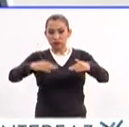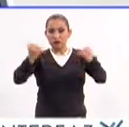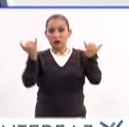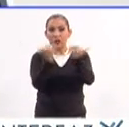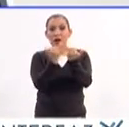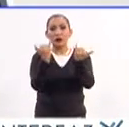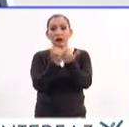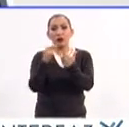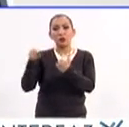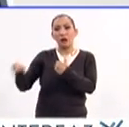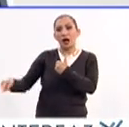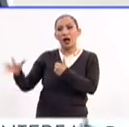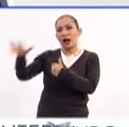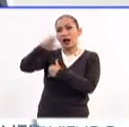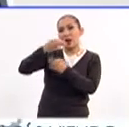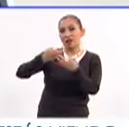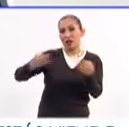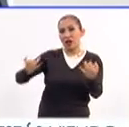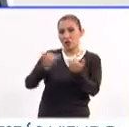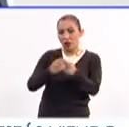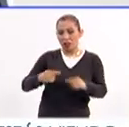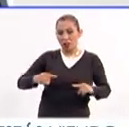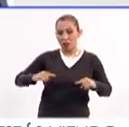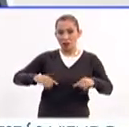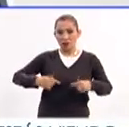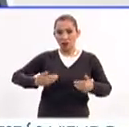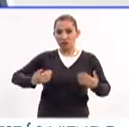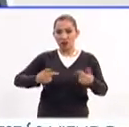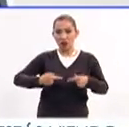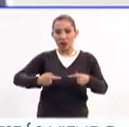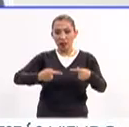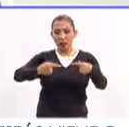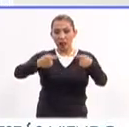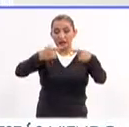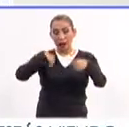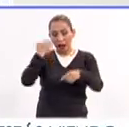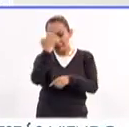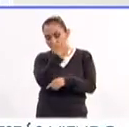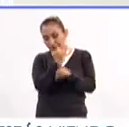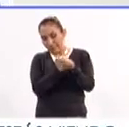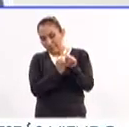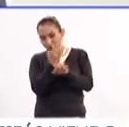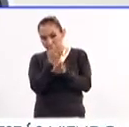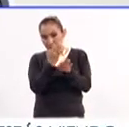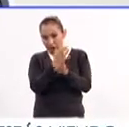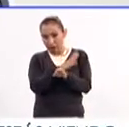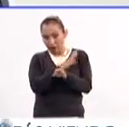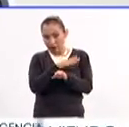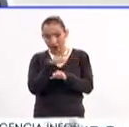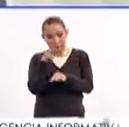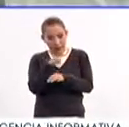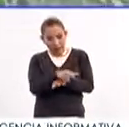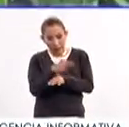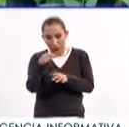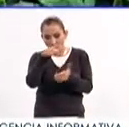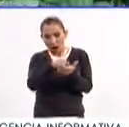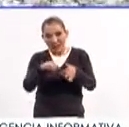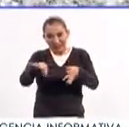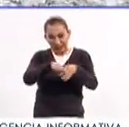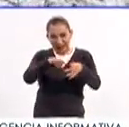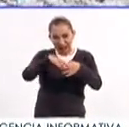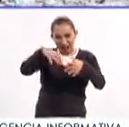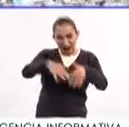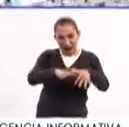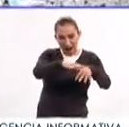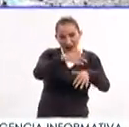que en el ámbito terrestre, ¿no? Y de hecho tenemos estudios que estamos realizando en estos momentos donde vemos que en las zonas costeras de